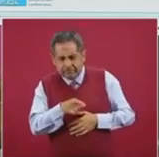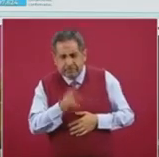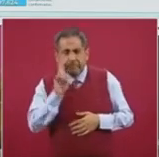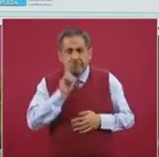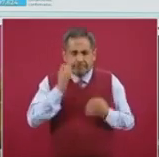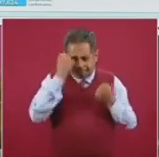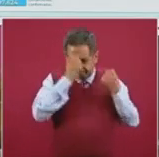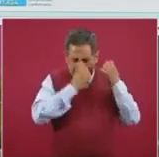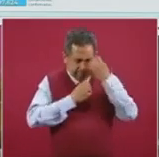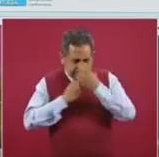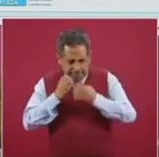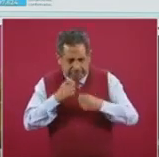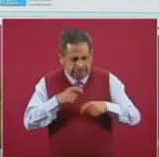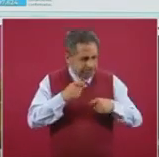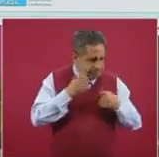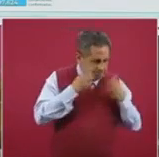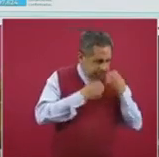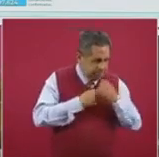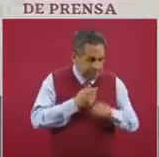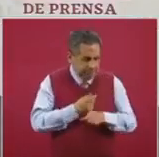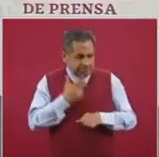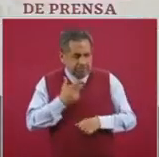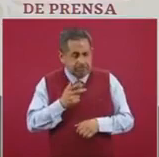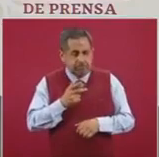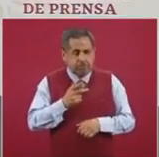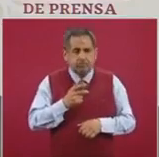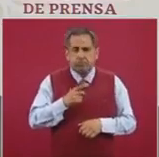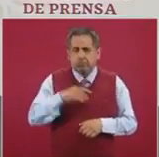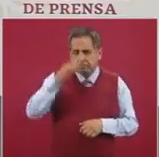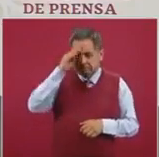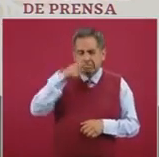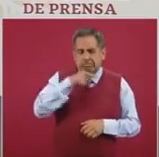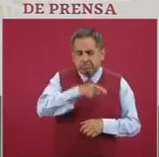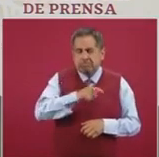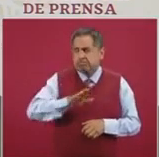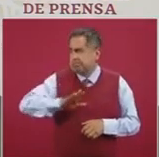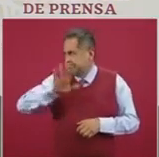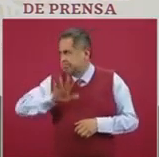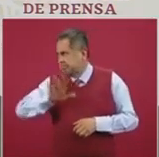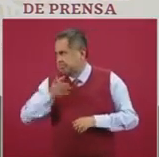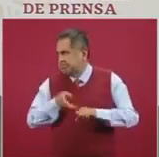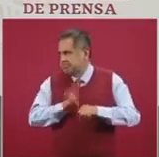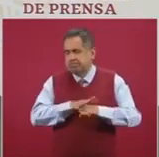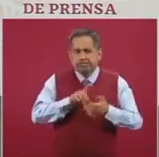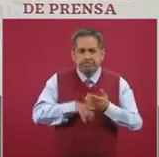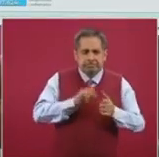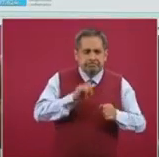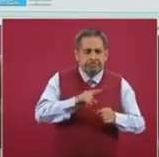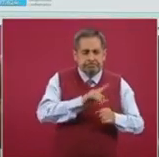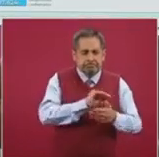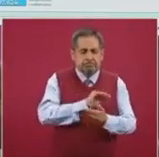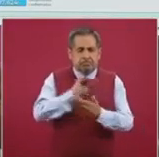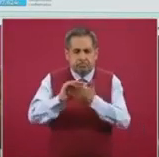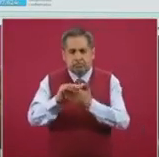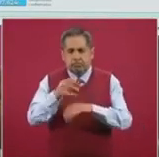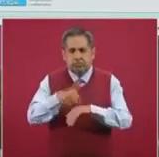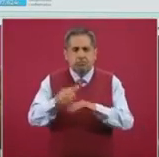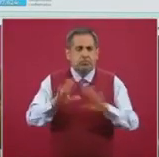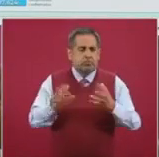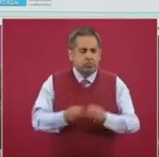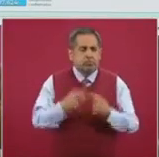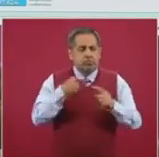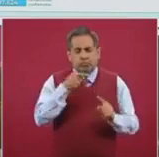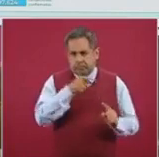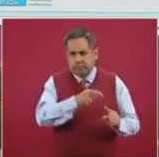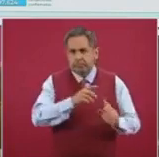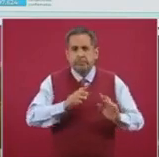les estudió médicamente hablando, se les consideró en la estadística que nos permite reconocer el rumbo de la